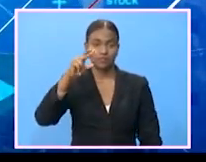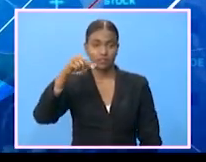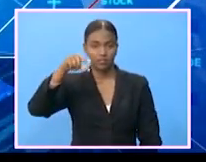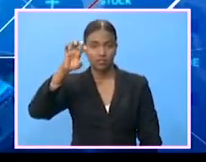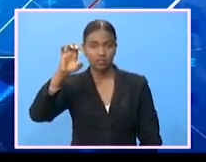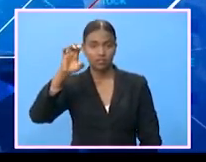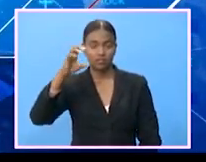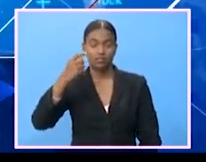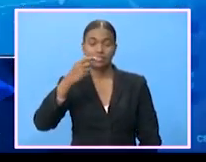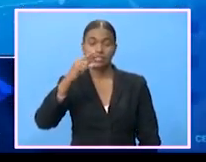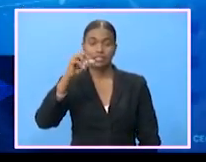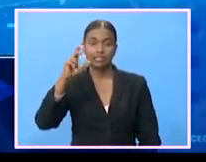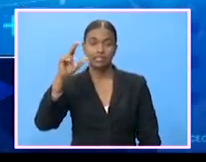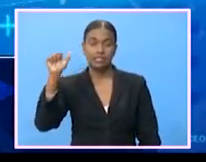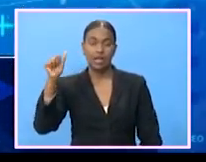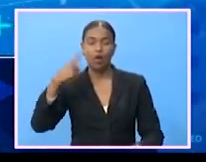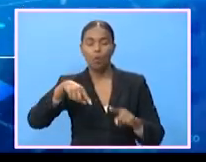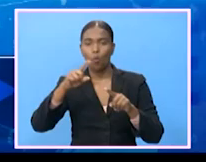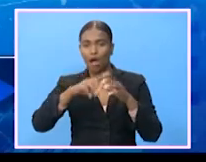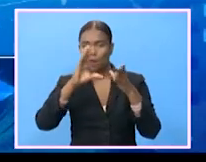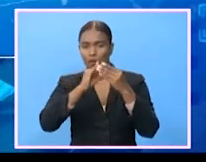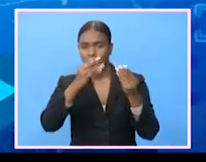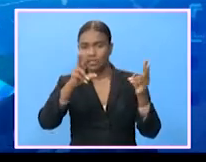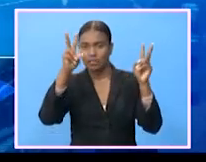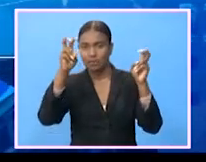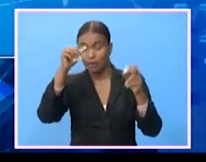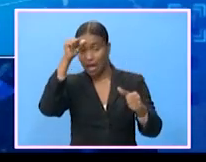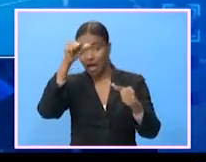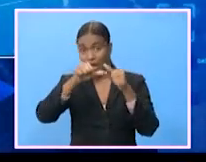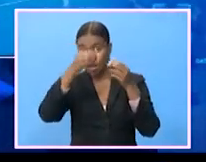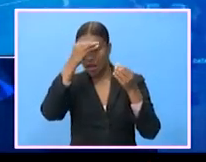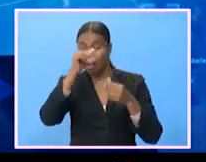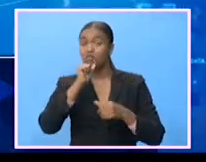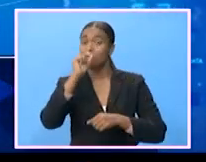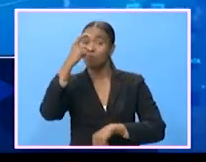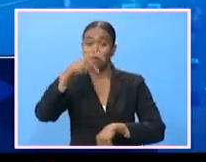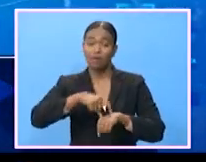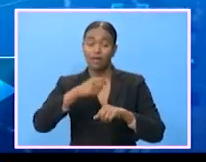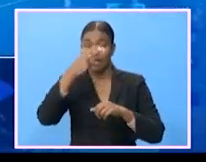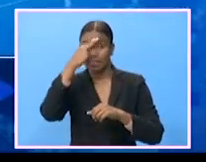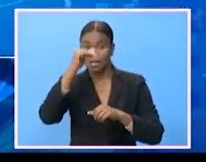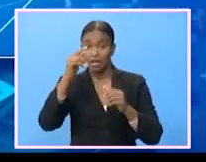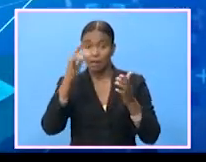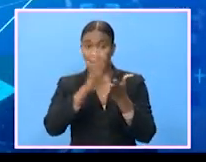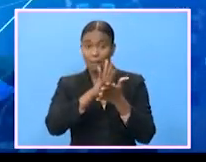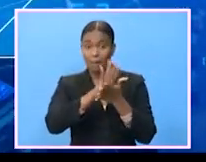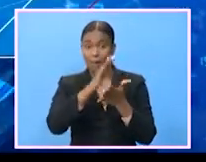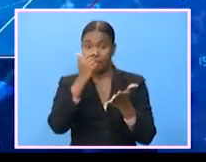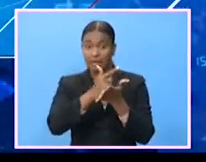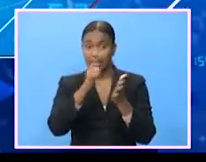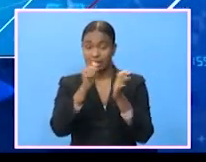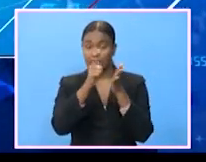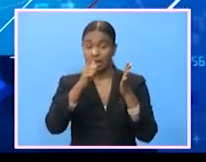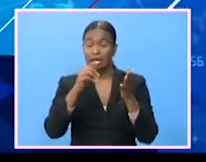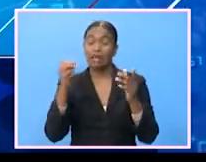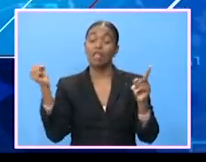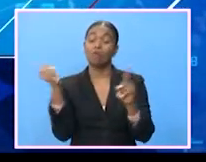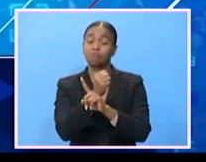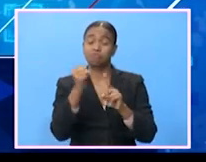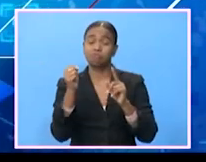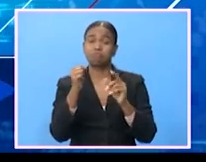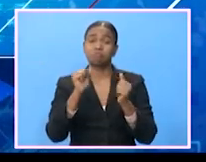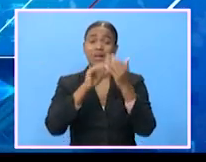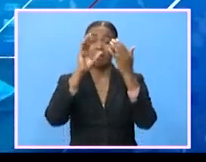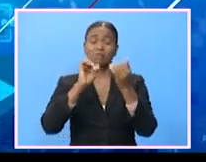de dicha institución, al referirse al incidente, recordó que no es la primera vez que haitianos indocumentados se enfrentan con violencia a